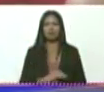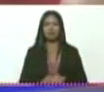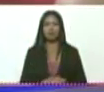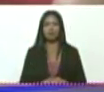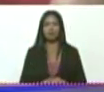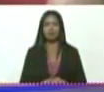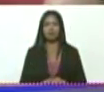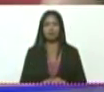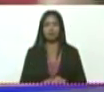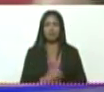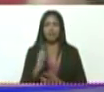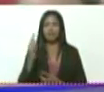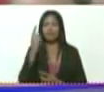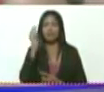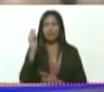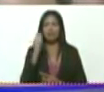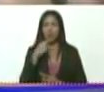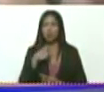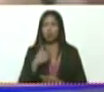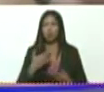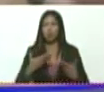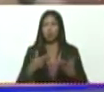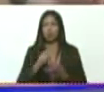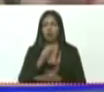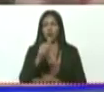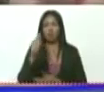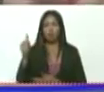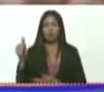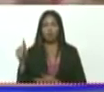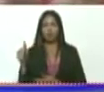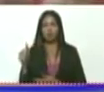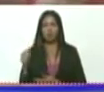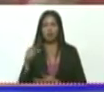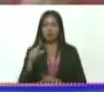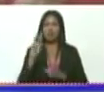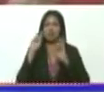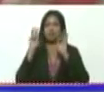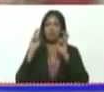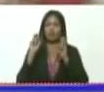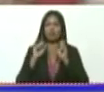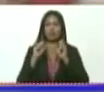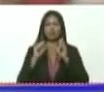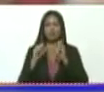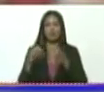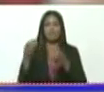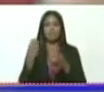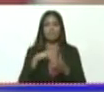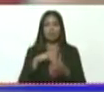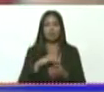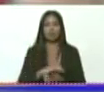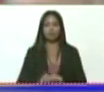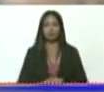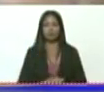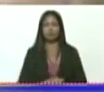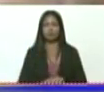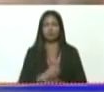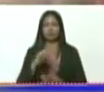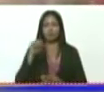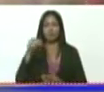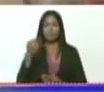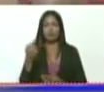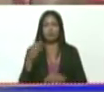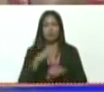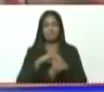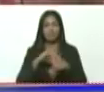Así que es la primera tarea que les doy. Sobre este tema hay mucho que cortar. Mañana el